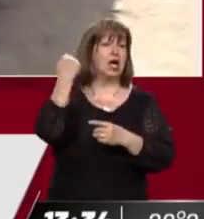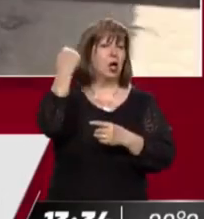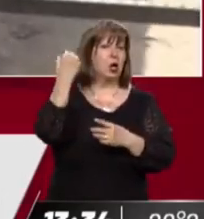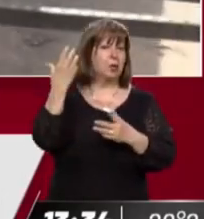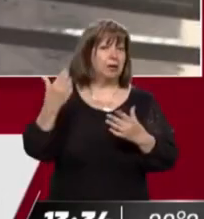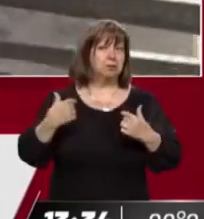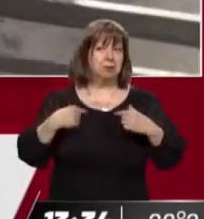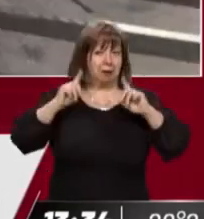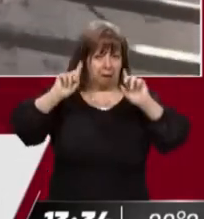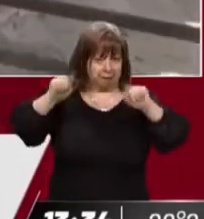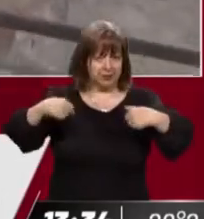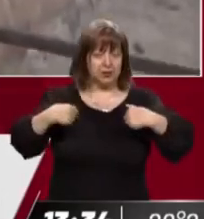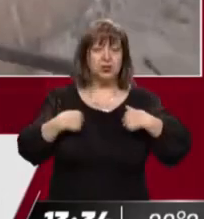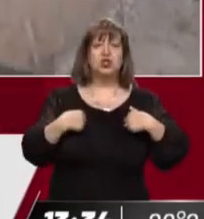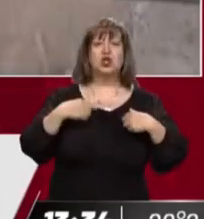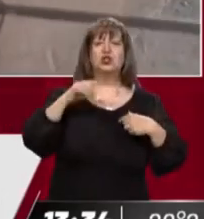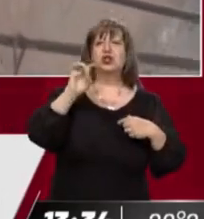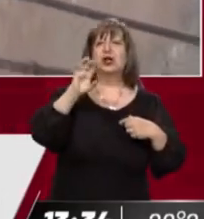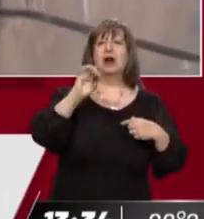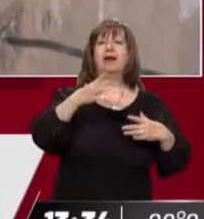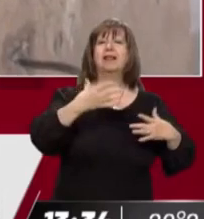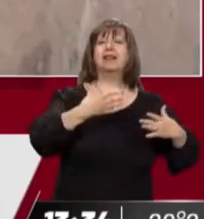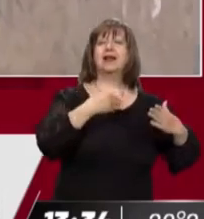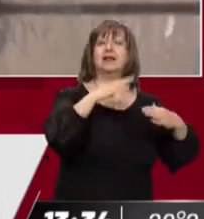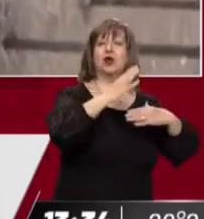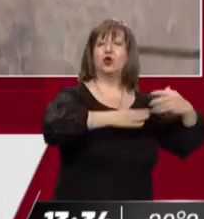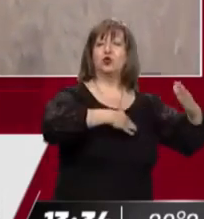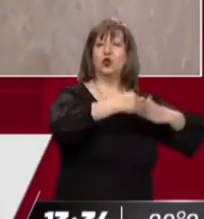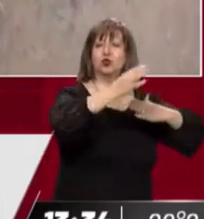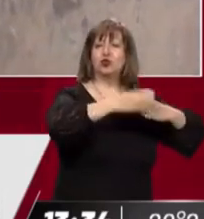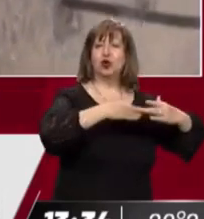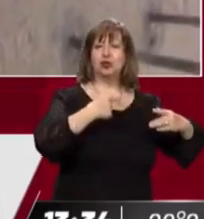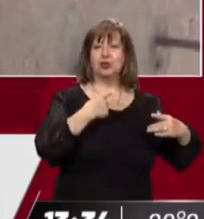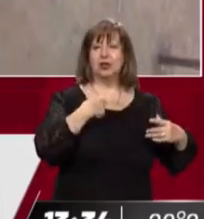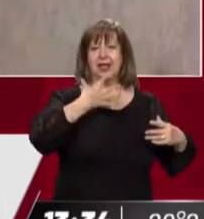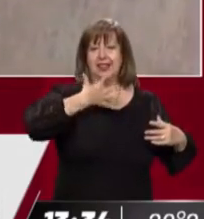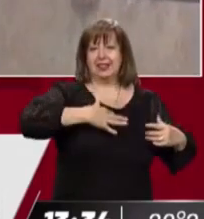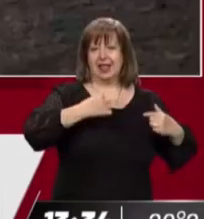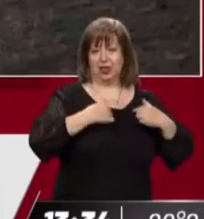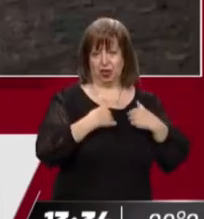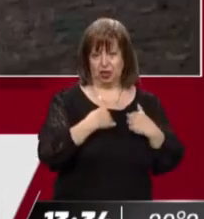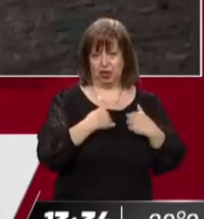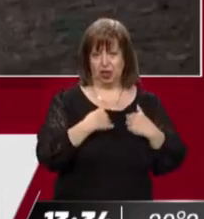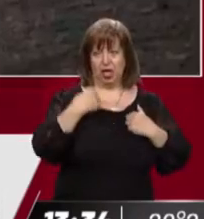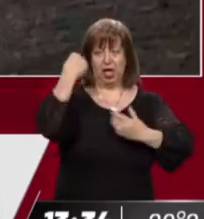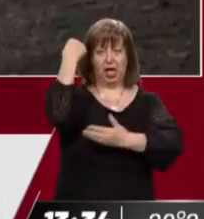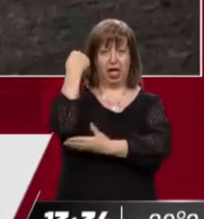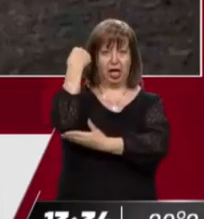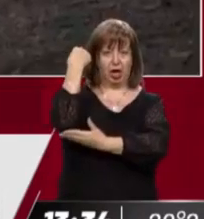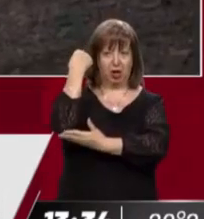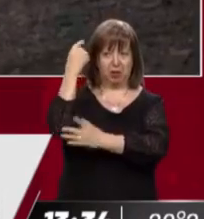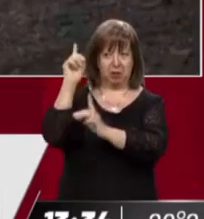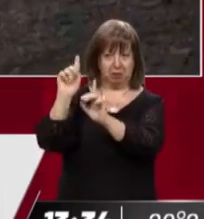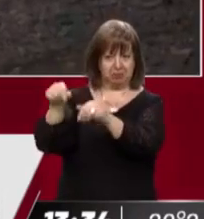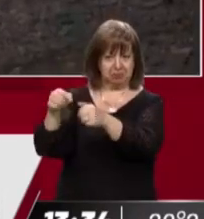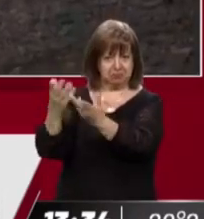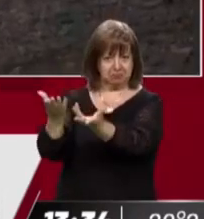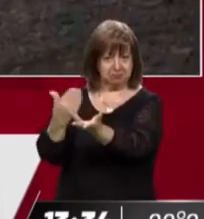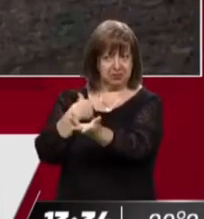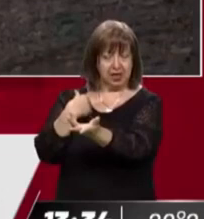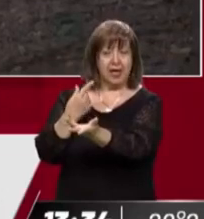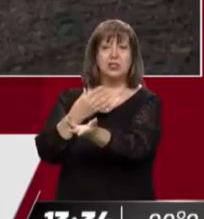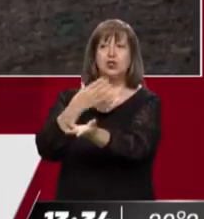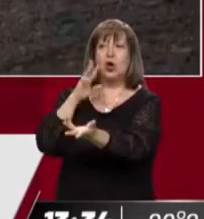pero entendemos que si esto funciona y las medidas que ha tomado, creo que como lo explicó bien el ministro ayer,